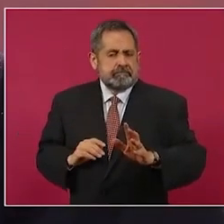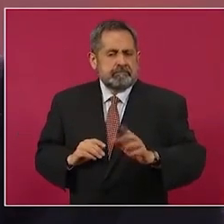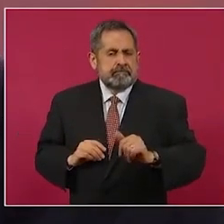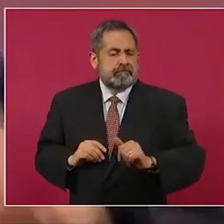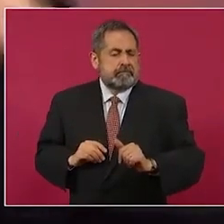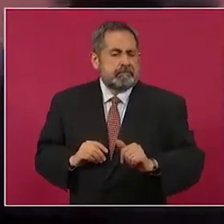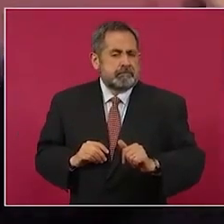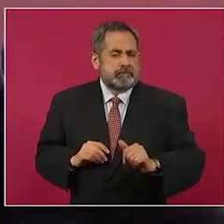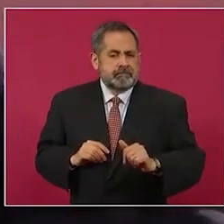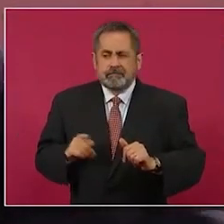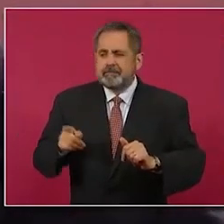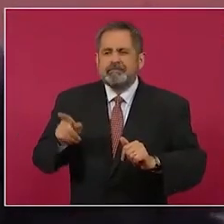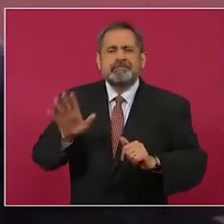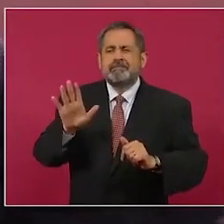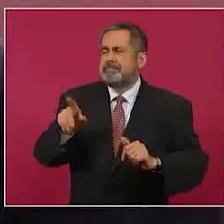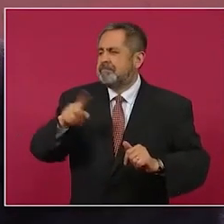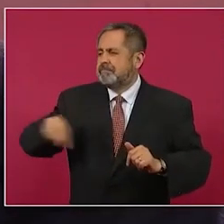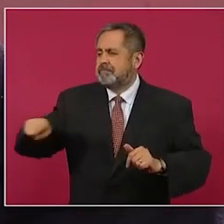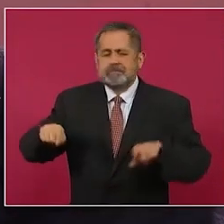Una banda